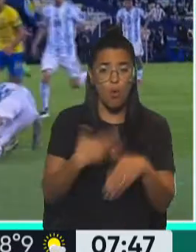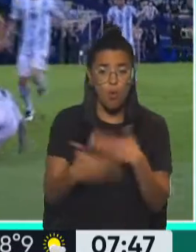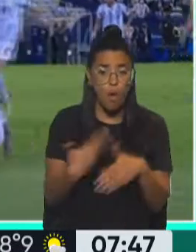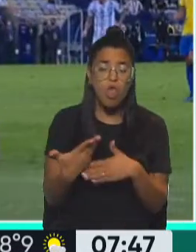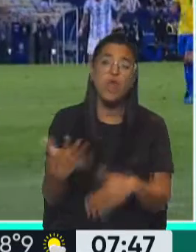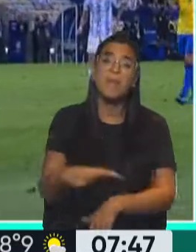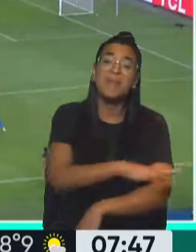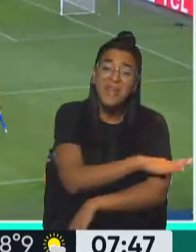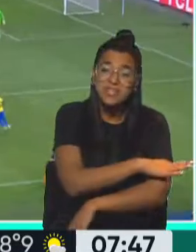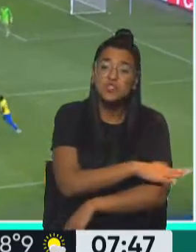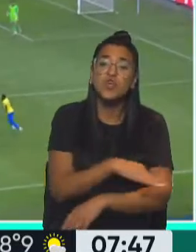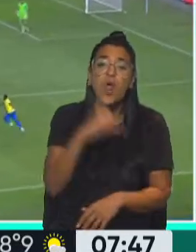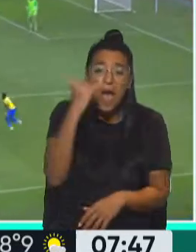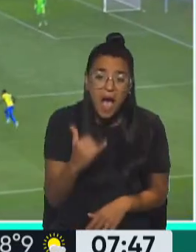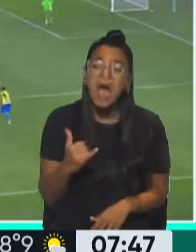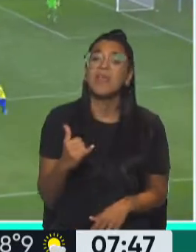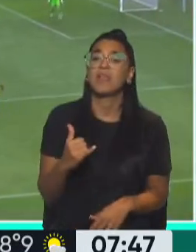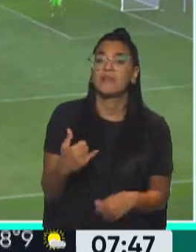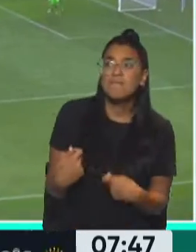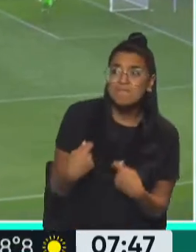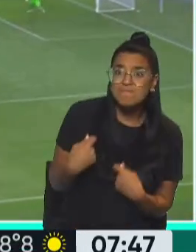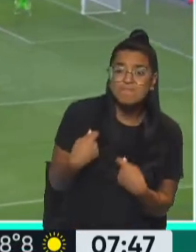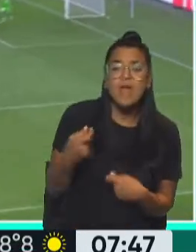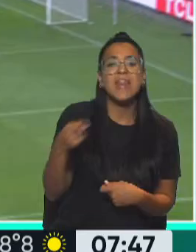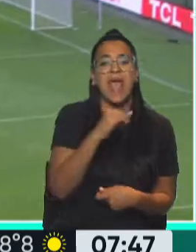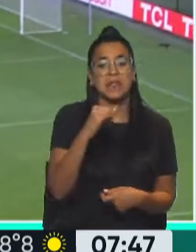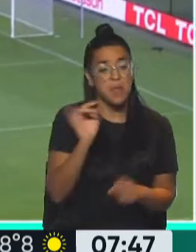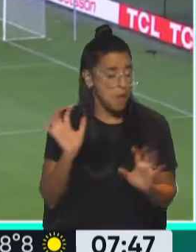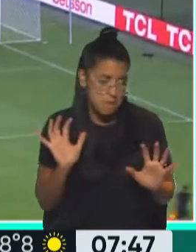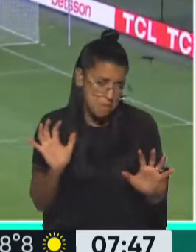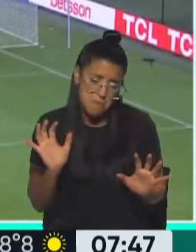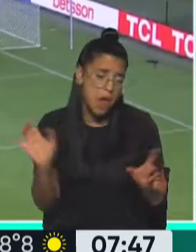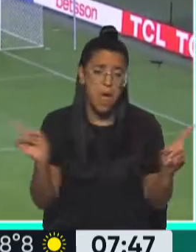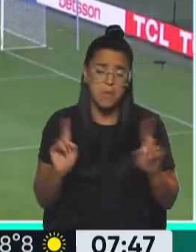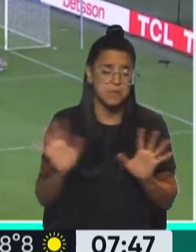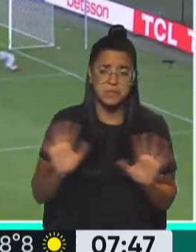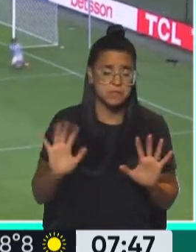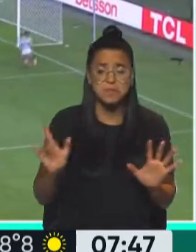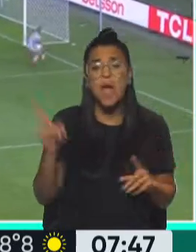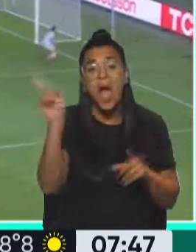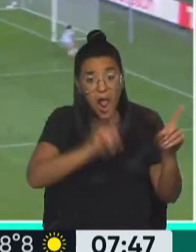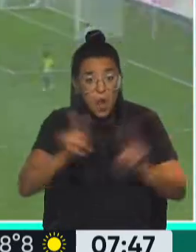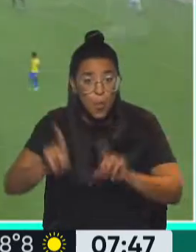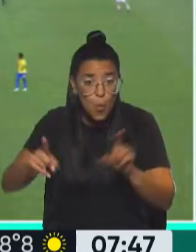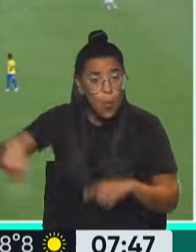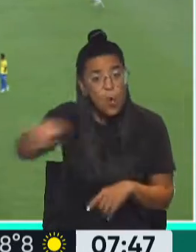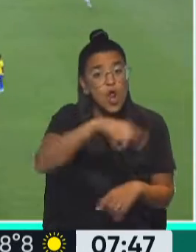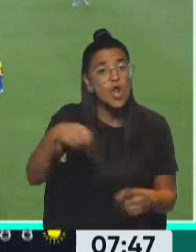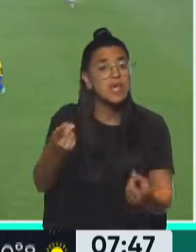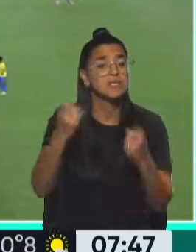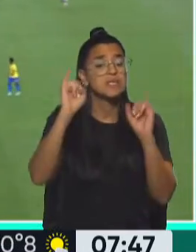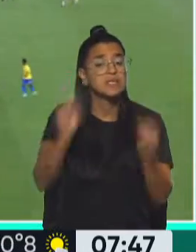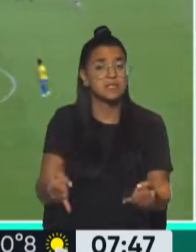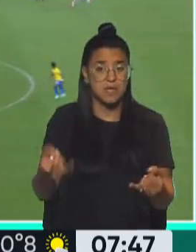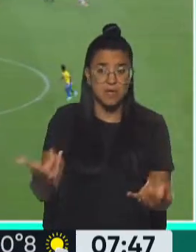la presión que se ejerce sobre los jugadores es negativa, sino que hay para algunos es necesaria esta